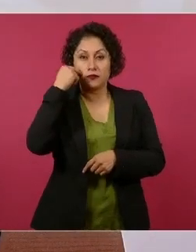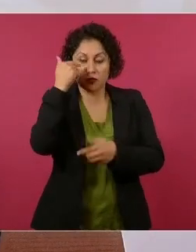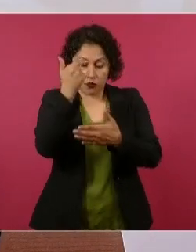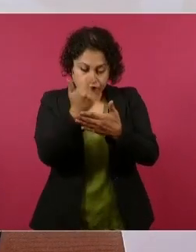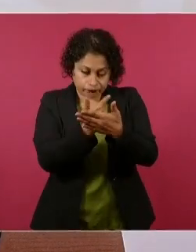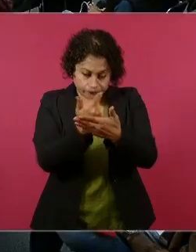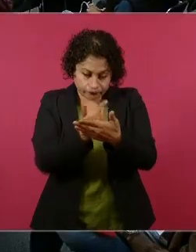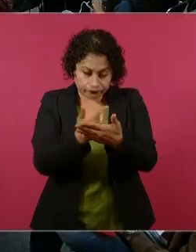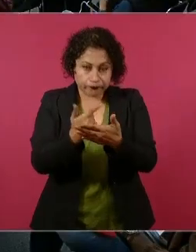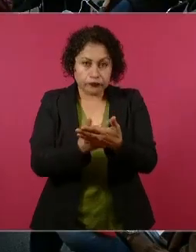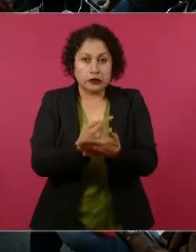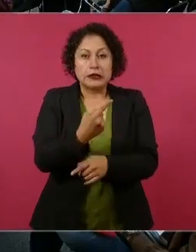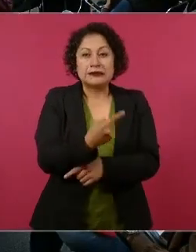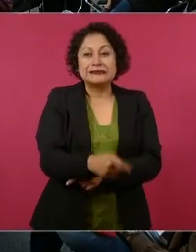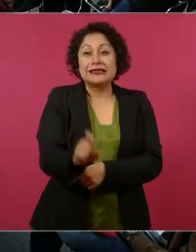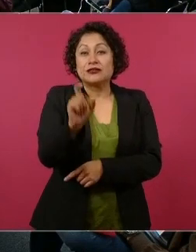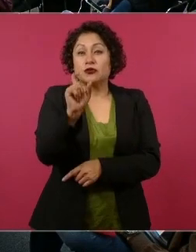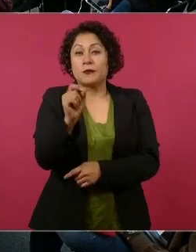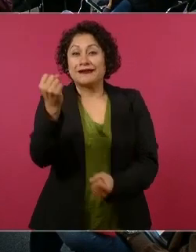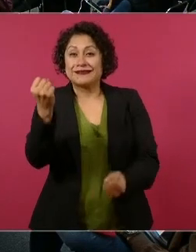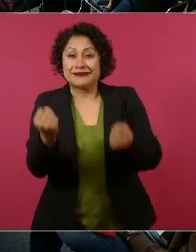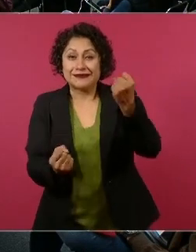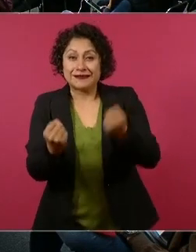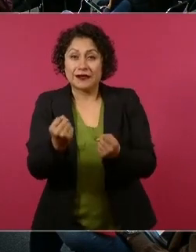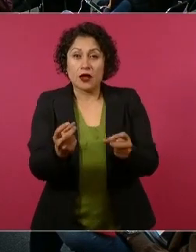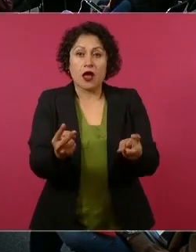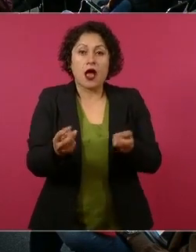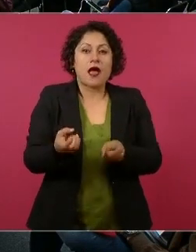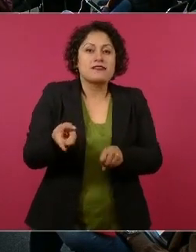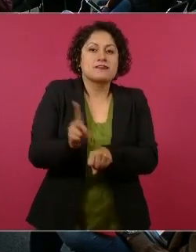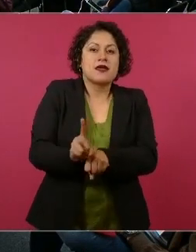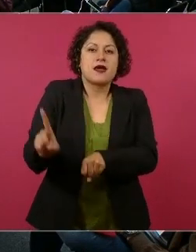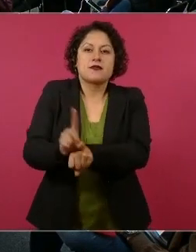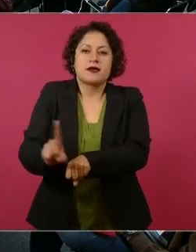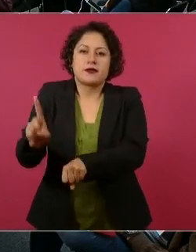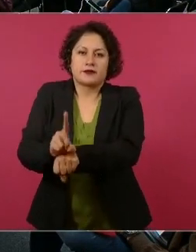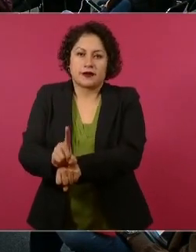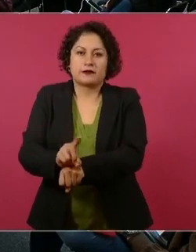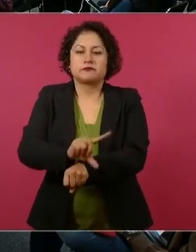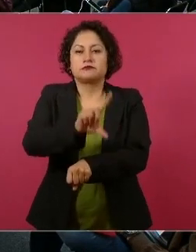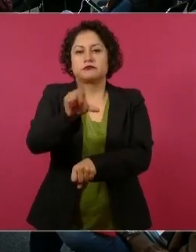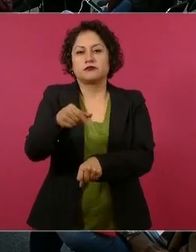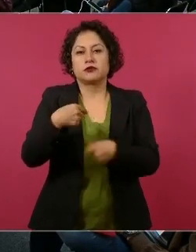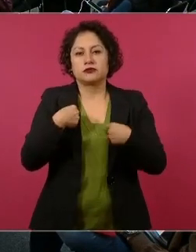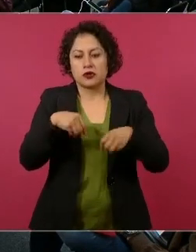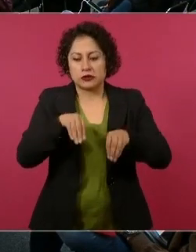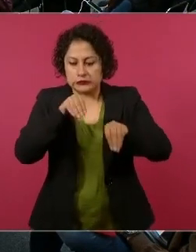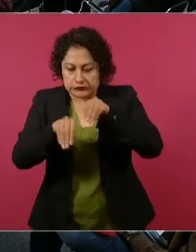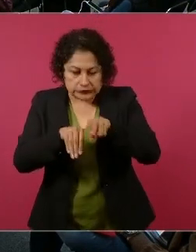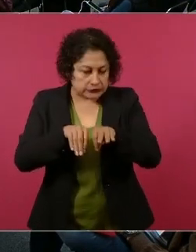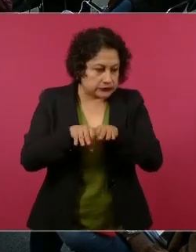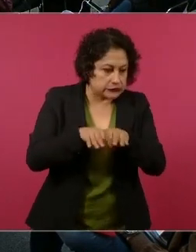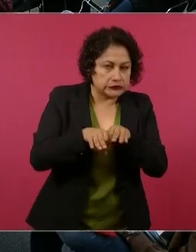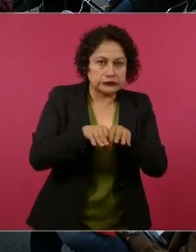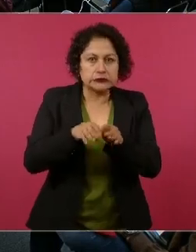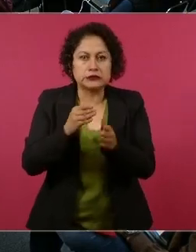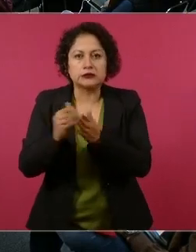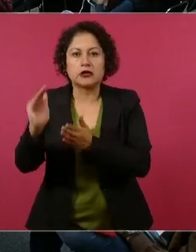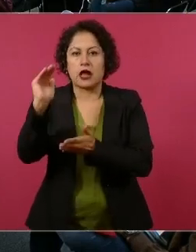vehículos diarios. Y yo lo dejé en 78. Y ahora se deben de estar robando